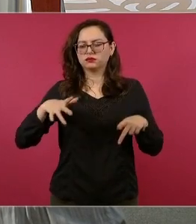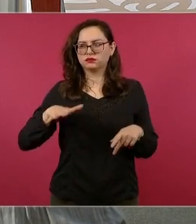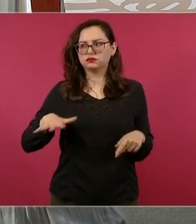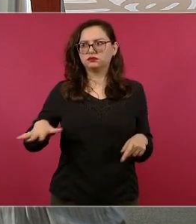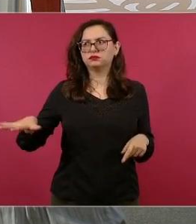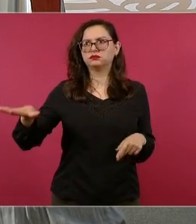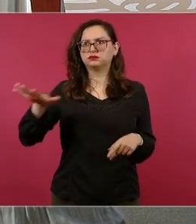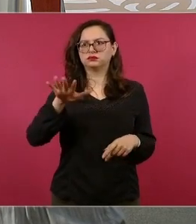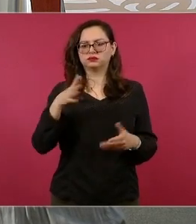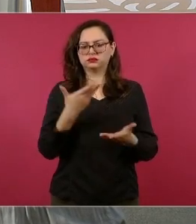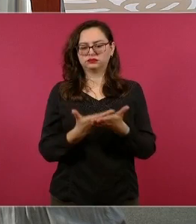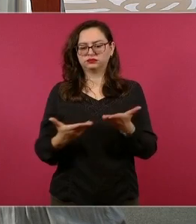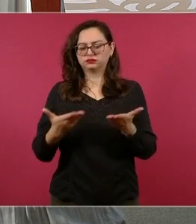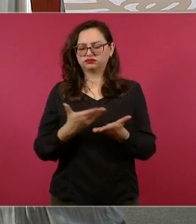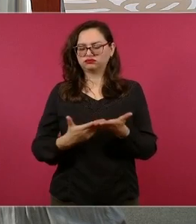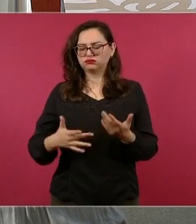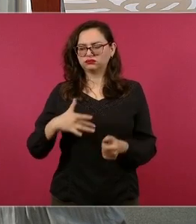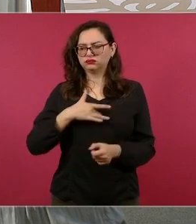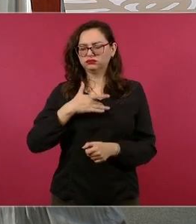racional,